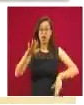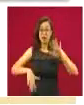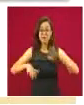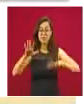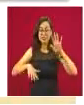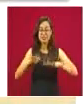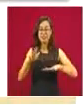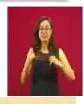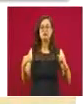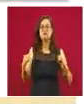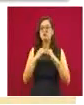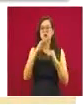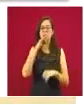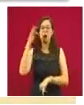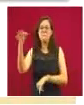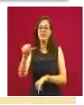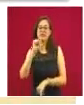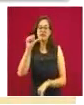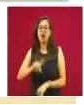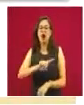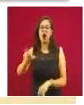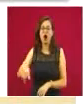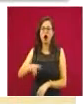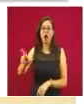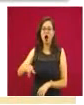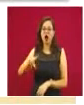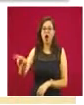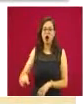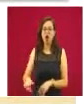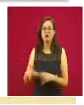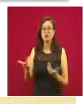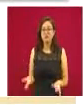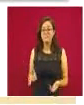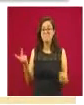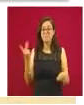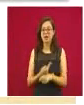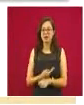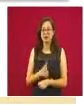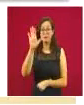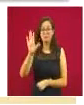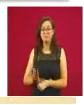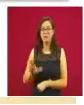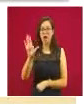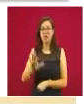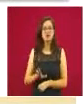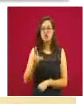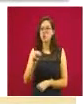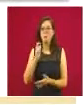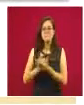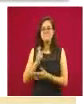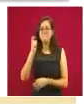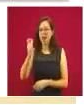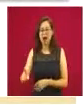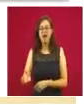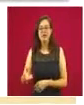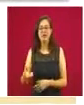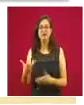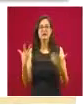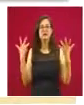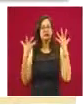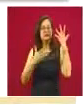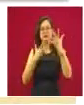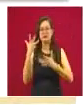a veces no lo hacen inmediatamente, y entonces la gente es cuando pierde el hilo de los descuentos en sus